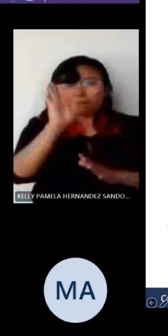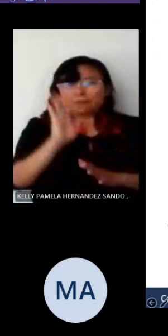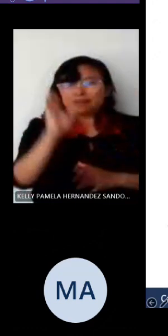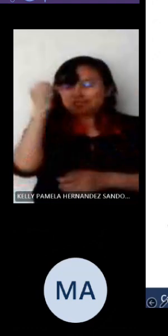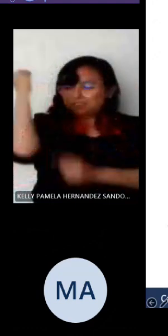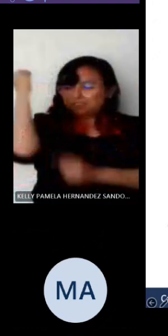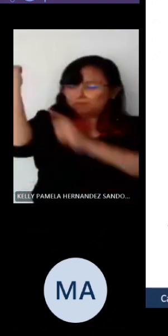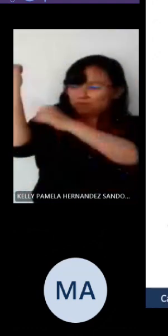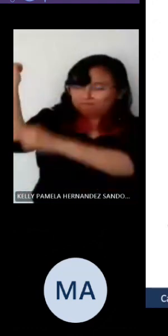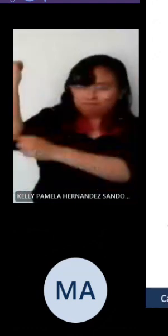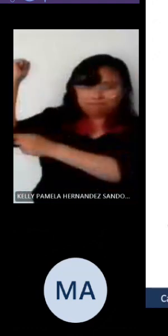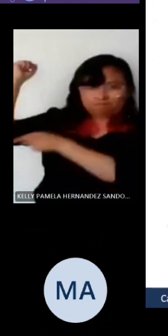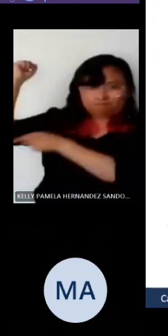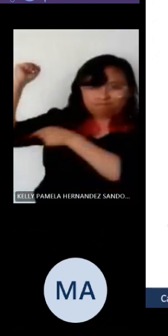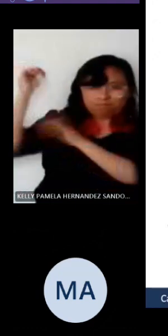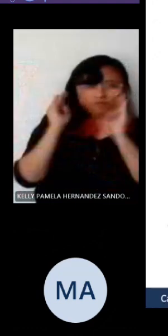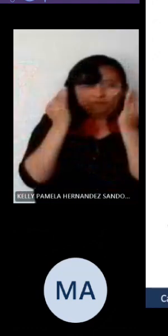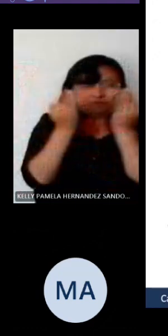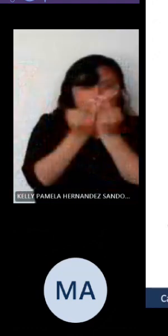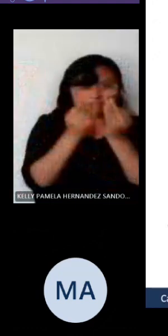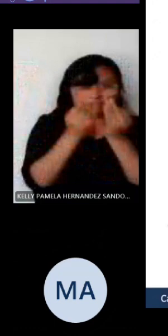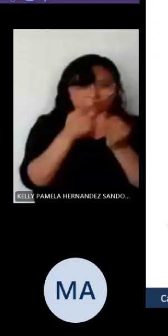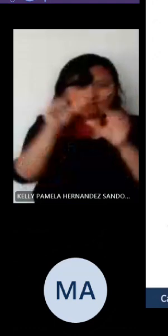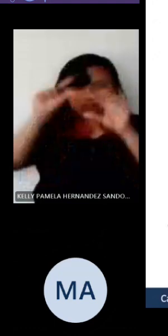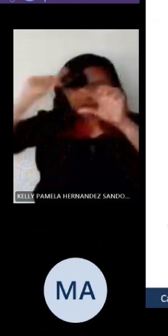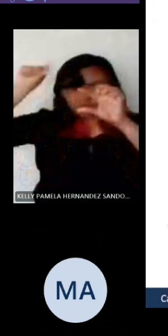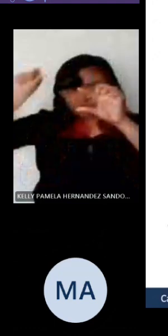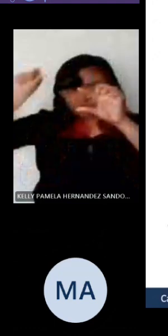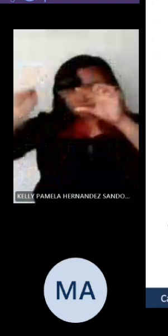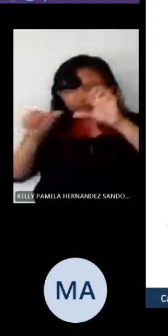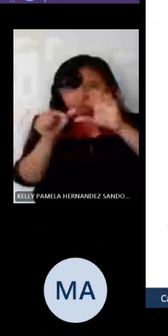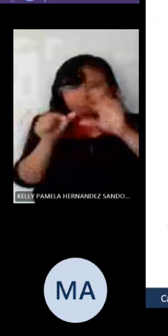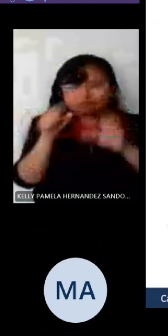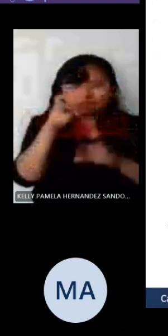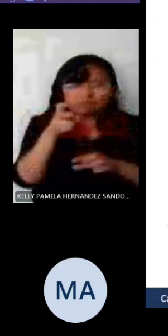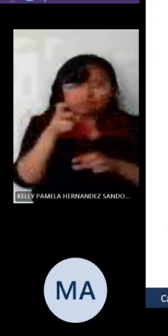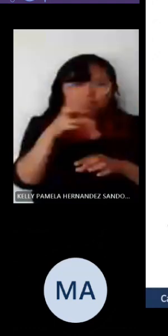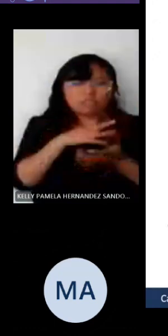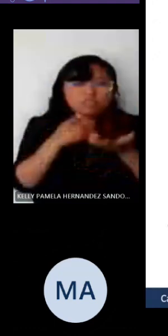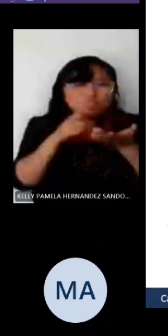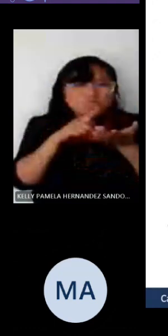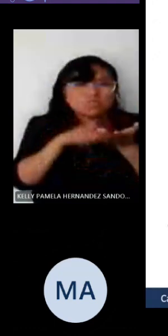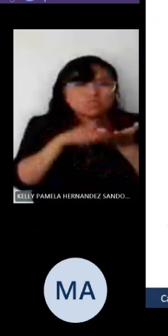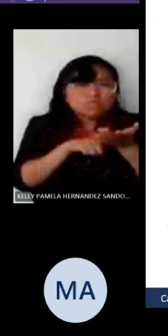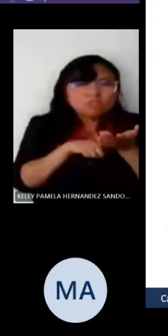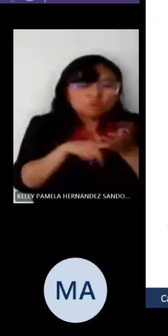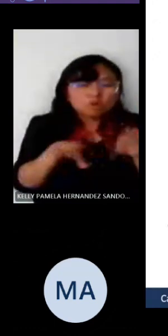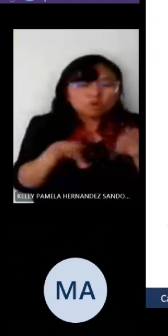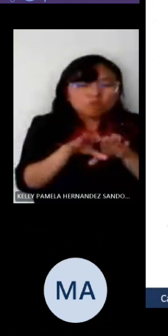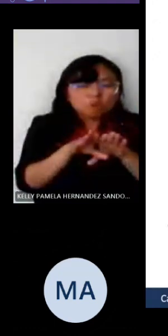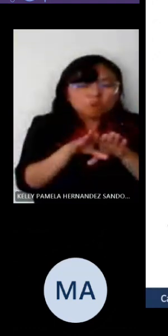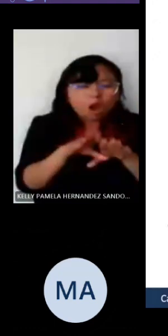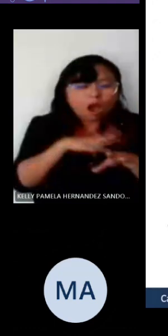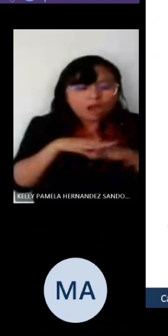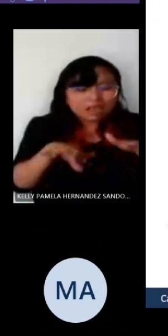estos estereocilios y entonces dependiendo dónde están localizadas las mutaciones es que vamos a tener Usher tipo 1,